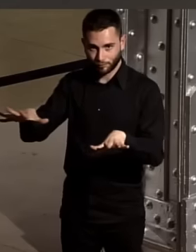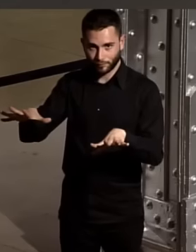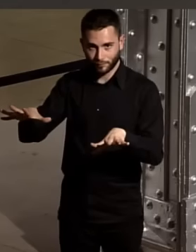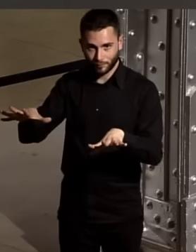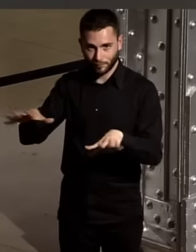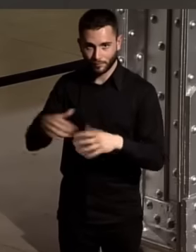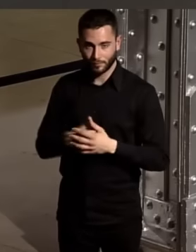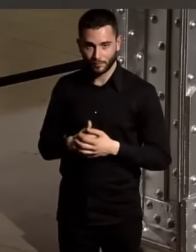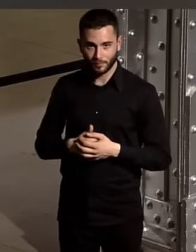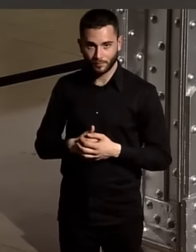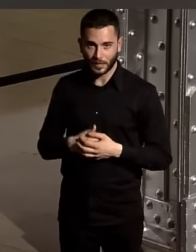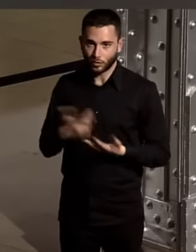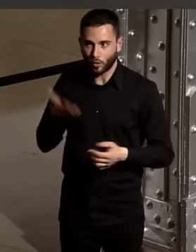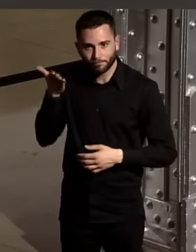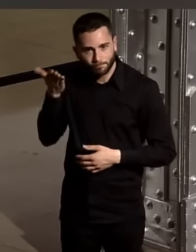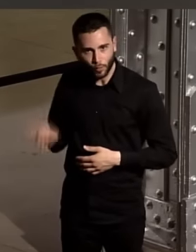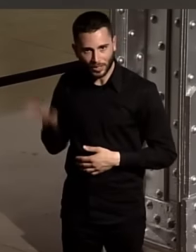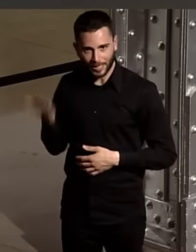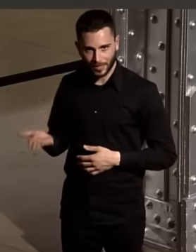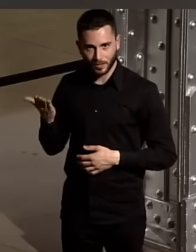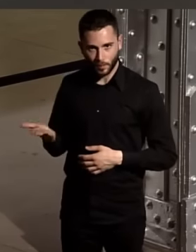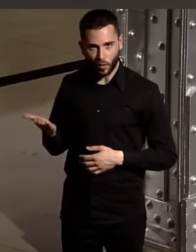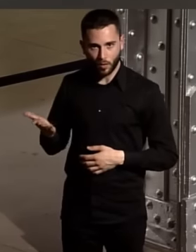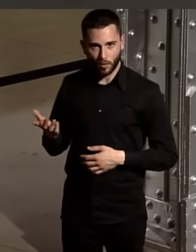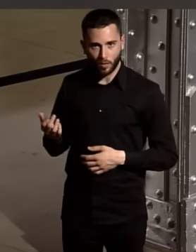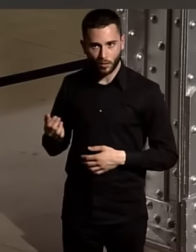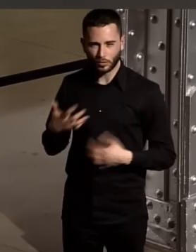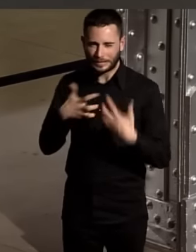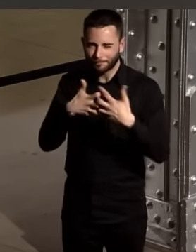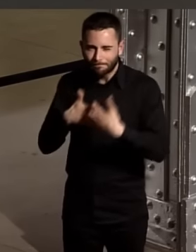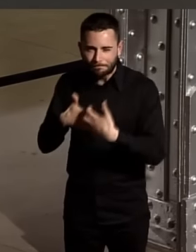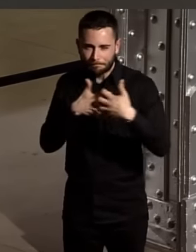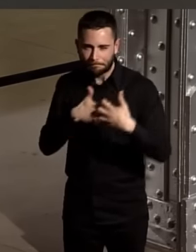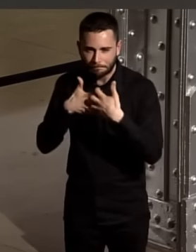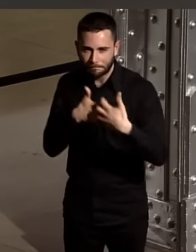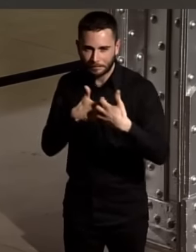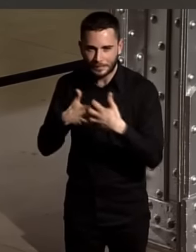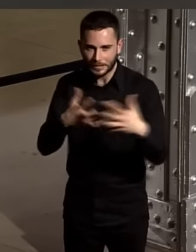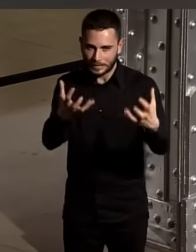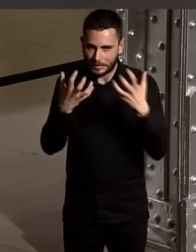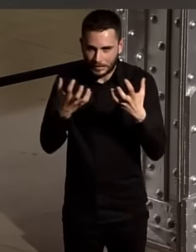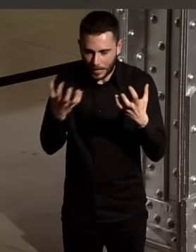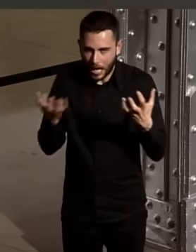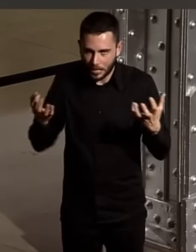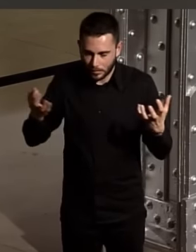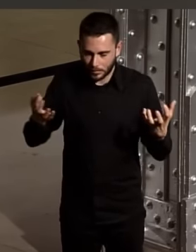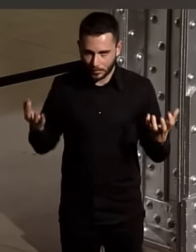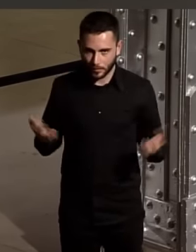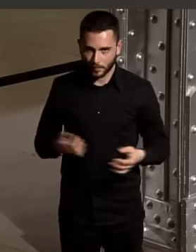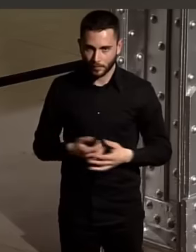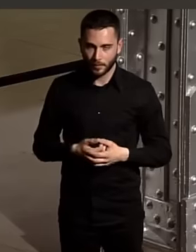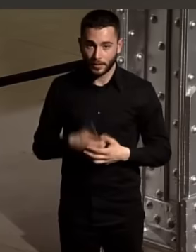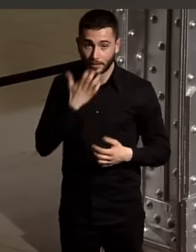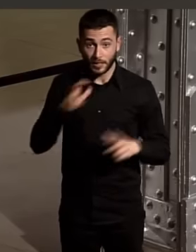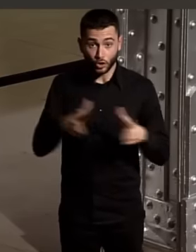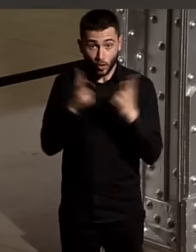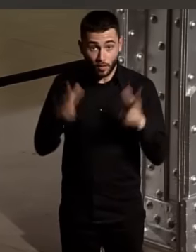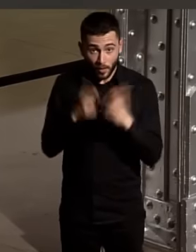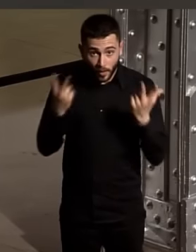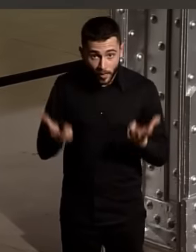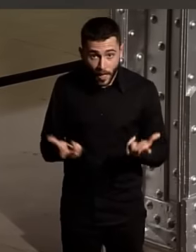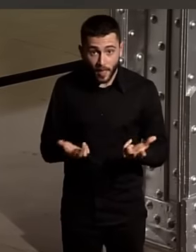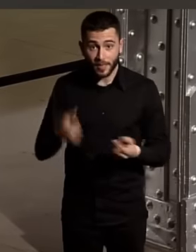la ciencia yo creo que esto es importantísimo y creo que todavía es una batalla por ganar o sea si la propia sociedad no no defiende